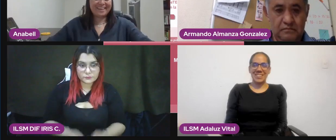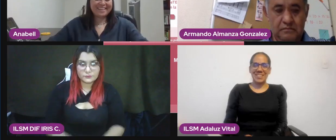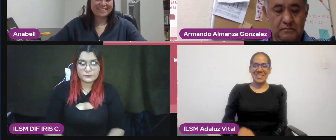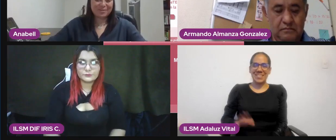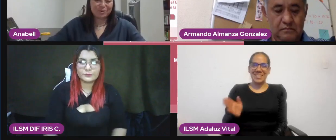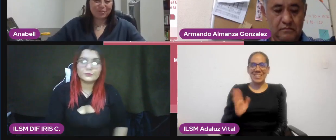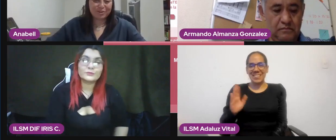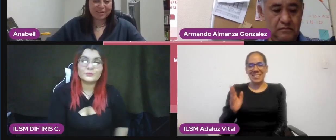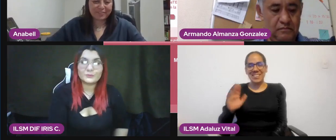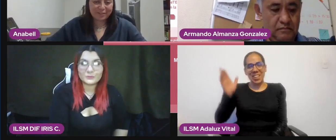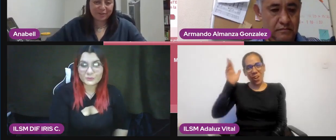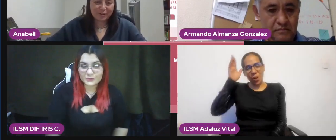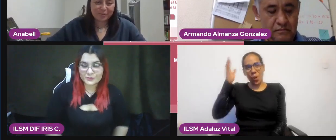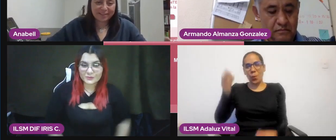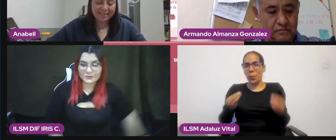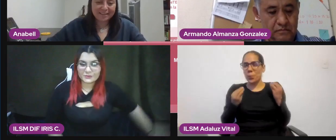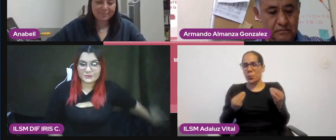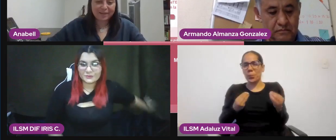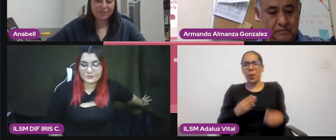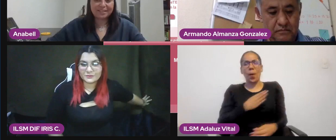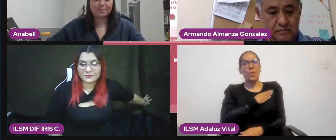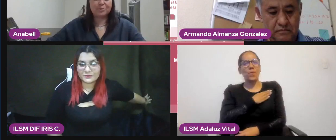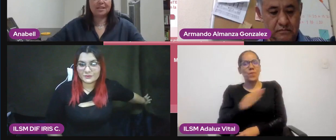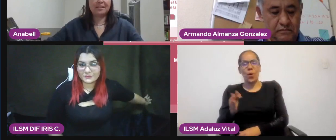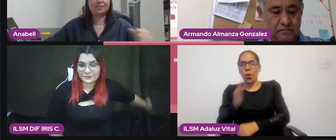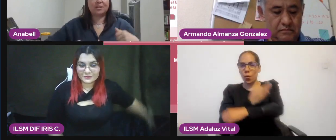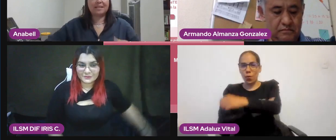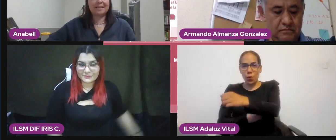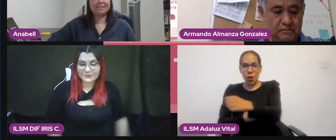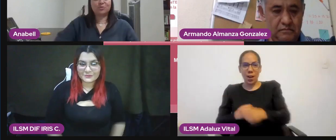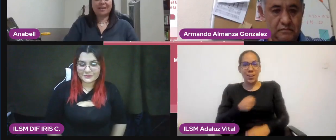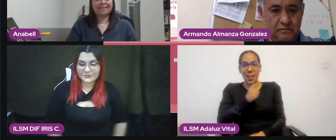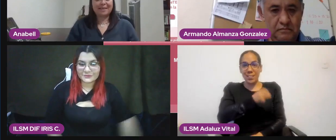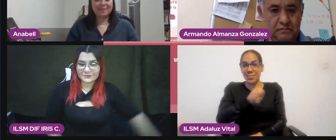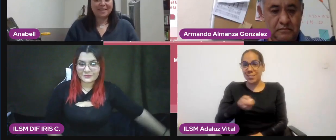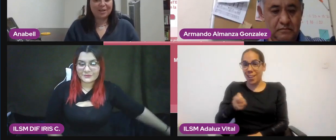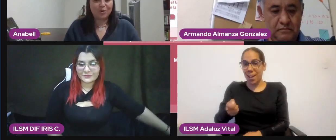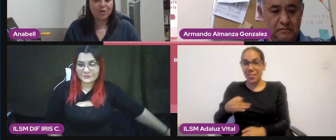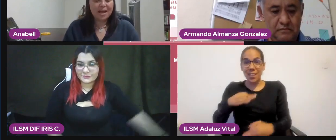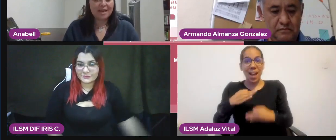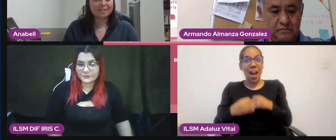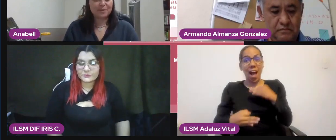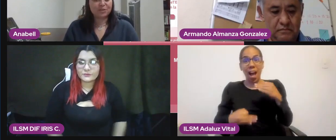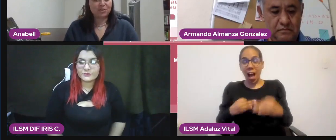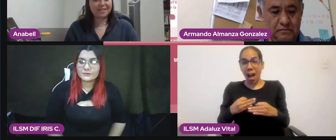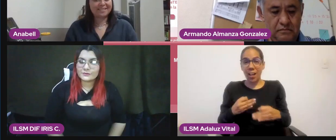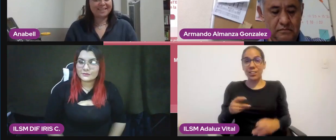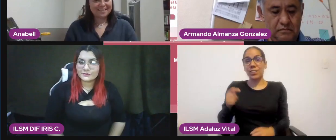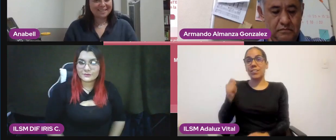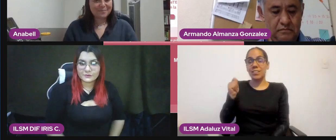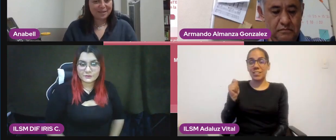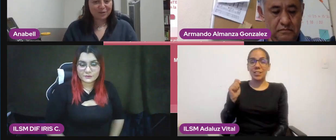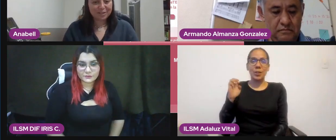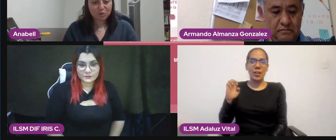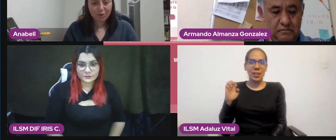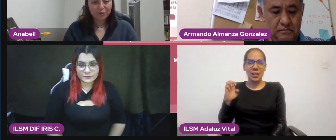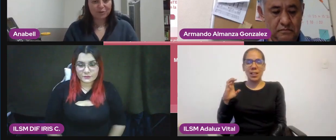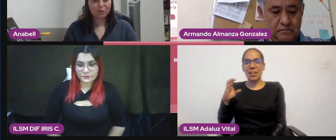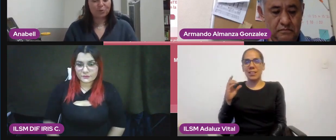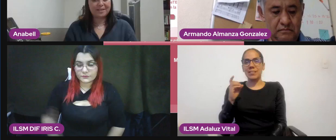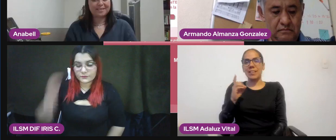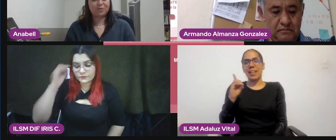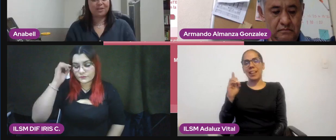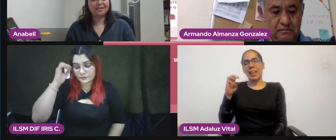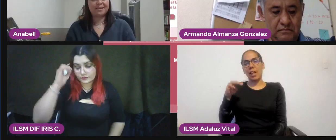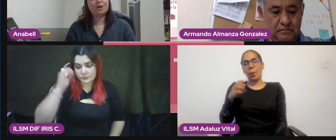Muy buena tarde, saludo con afecto a nombre del Pleno del Tribunal Electoral de la Ciudad de México a las personas que en este miércoles 4